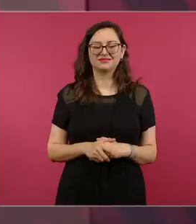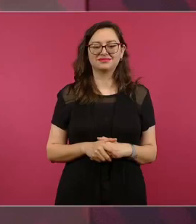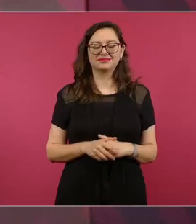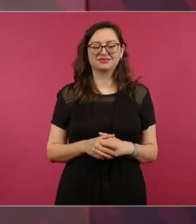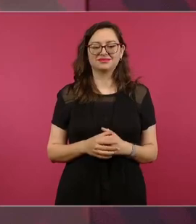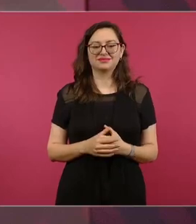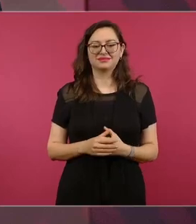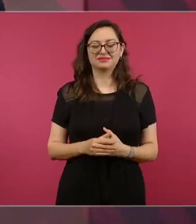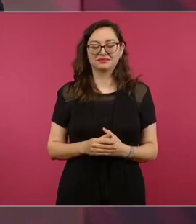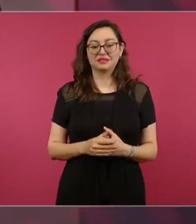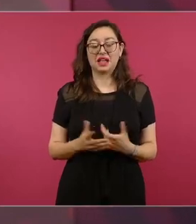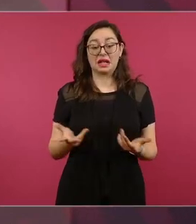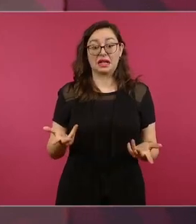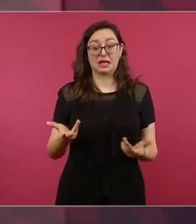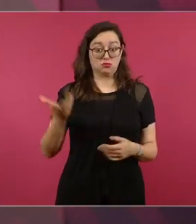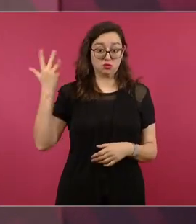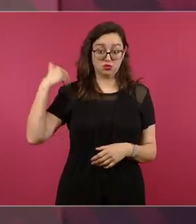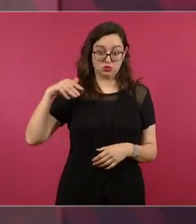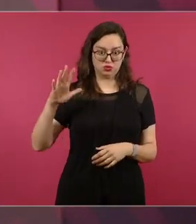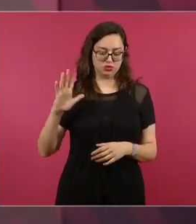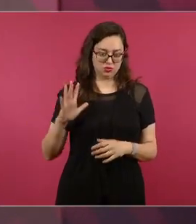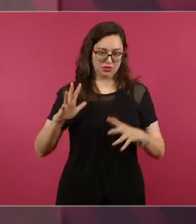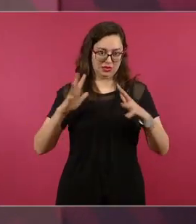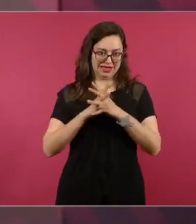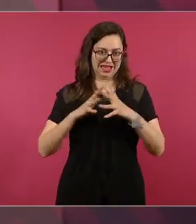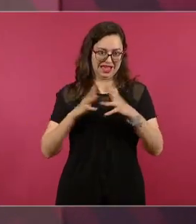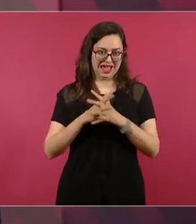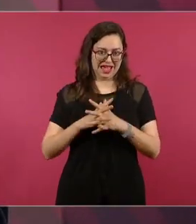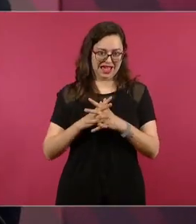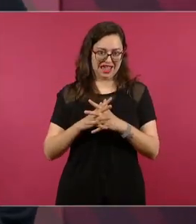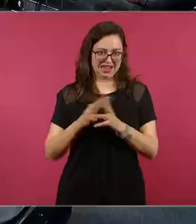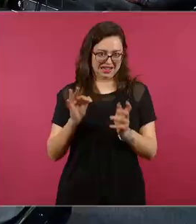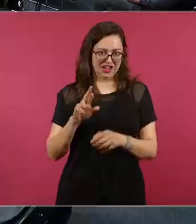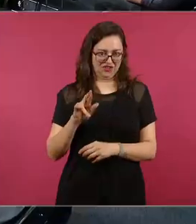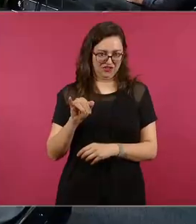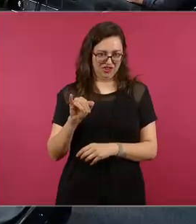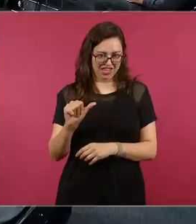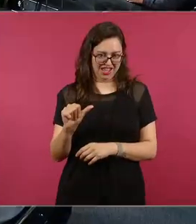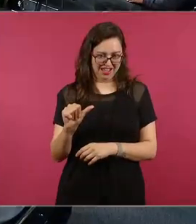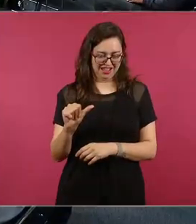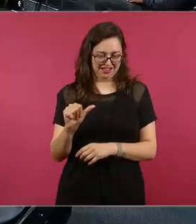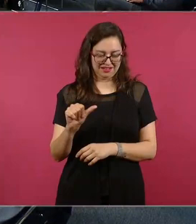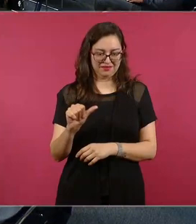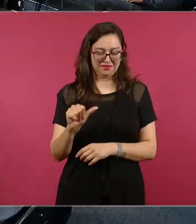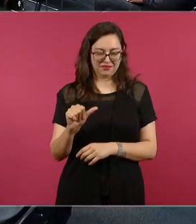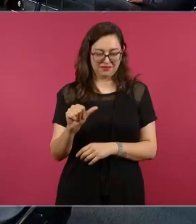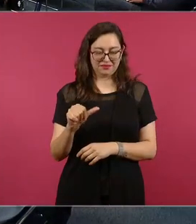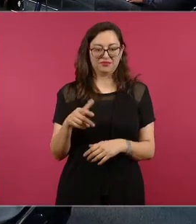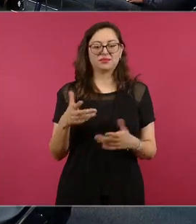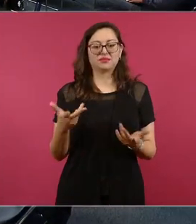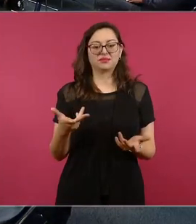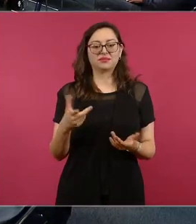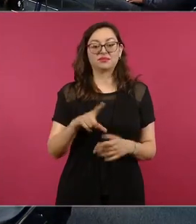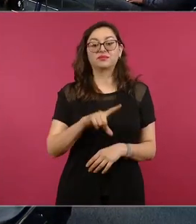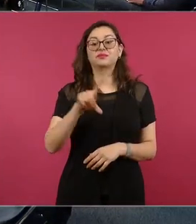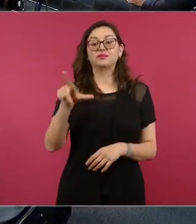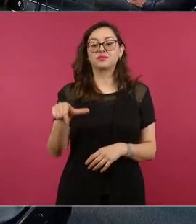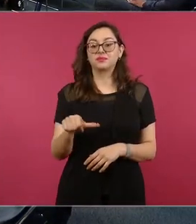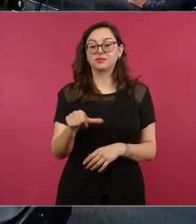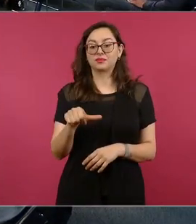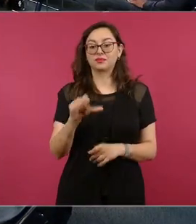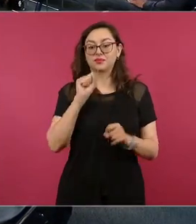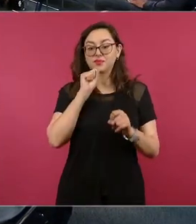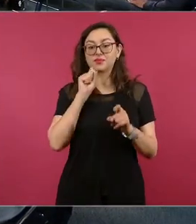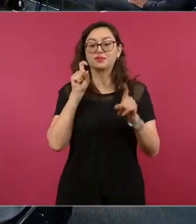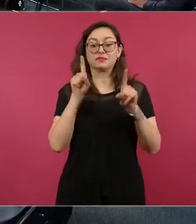lo de la guerra fría sí y lo de los eso fue después pero lo de la